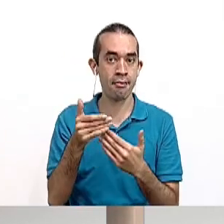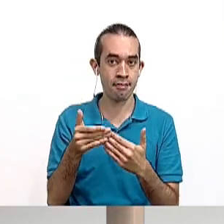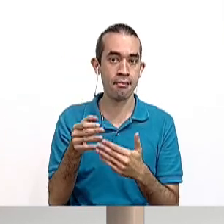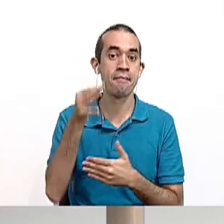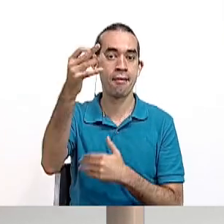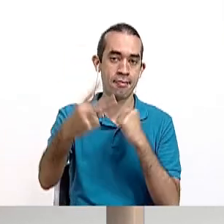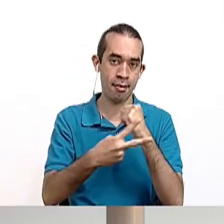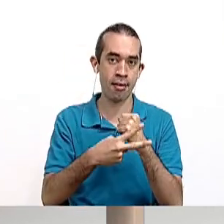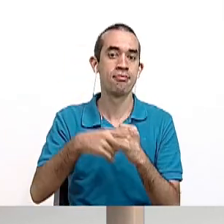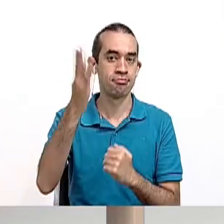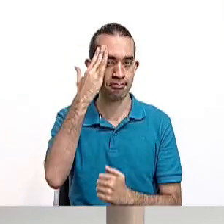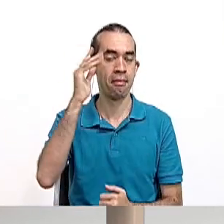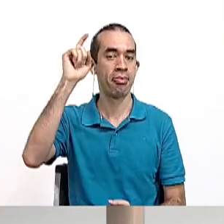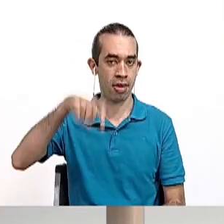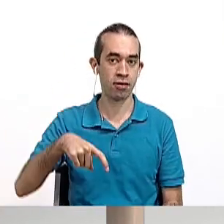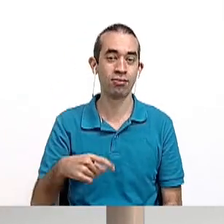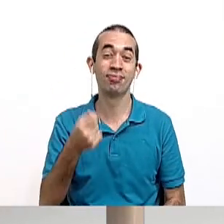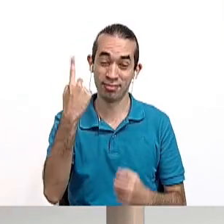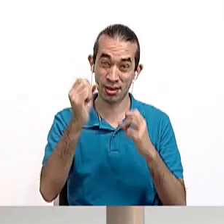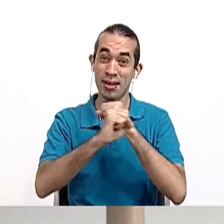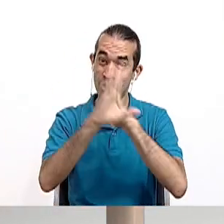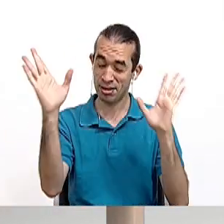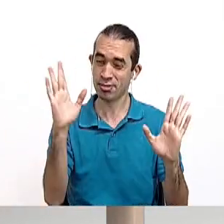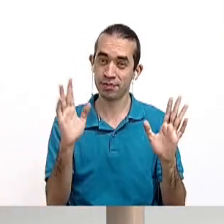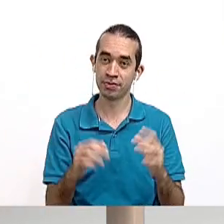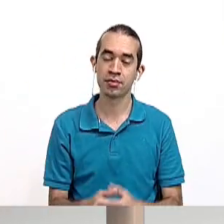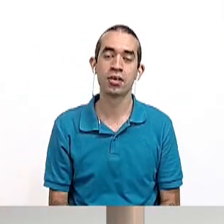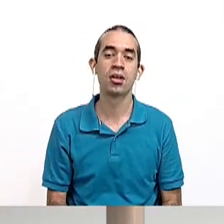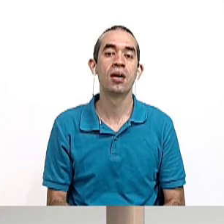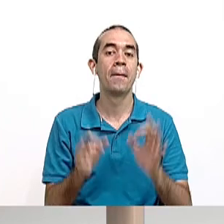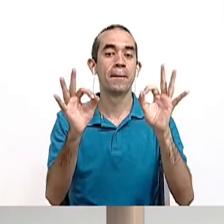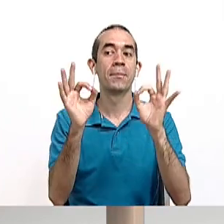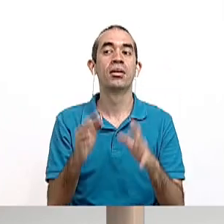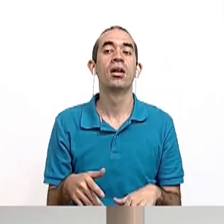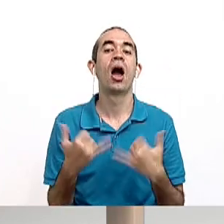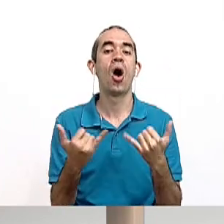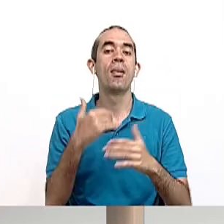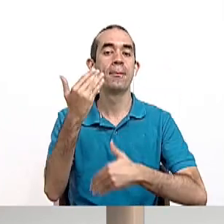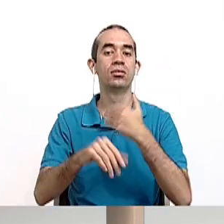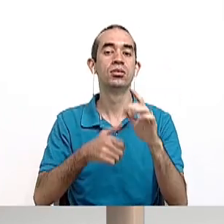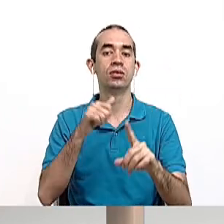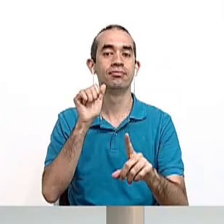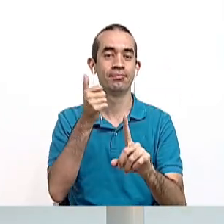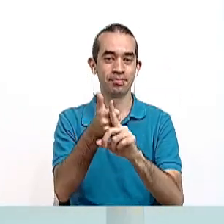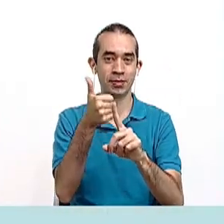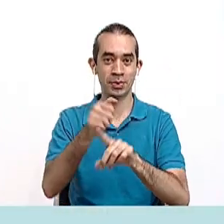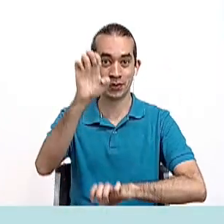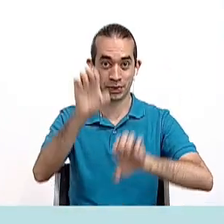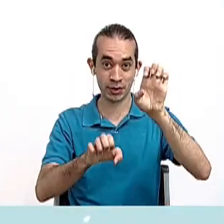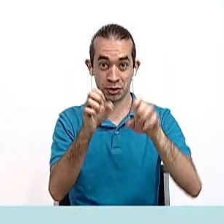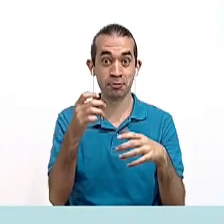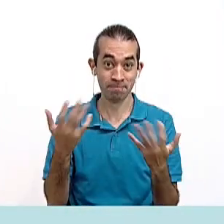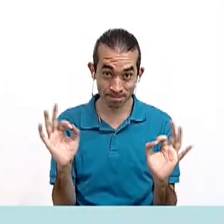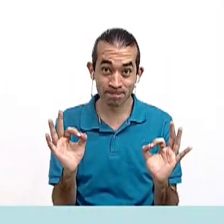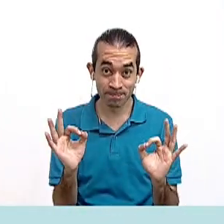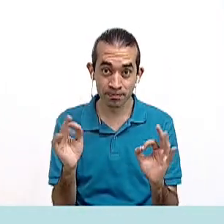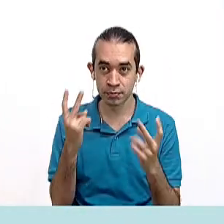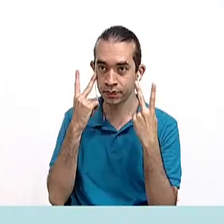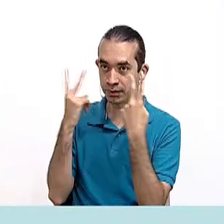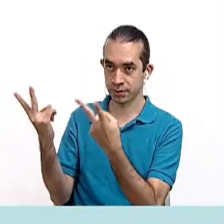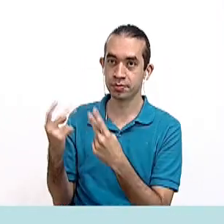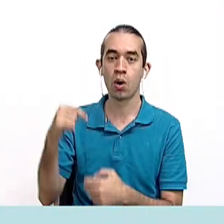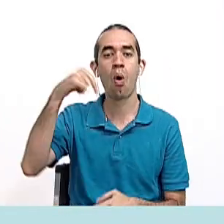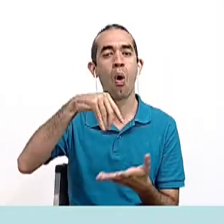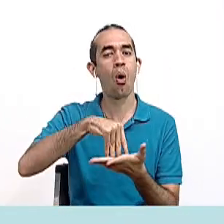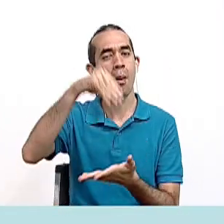claros? Bueno, ¿qué les parece si llegamos a nuestro proceso de autoevaluación? ¿Sí? Veamos. ¿Qué aprendimos